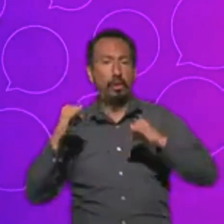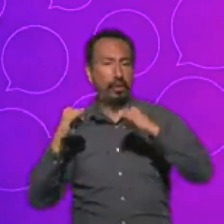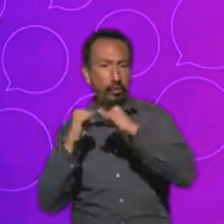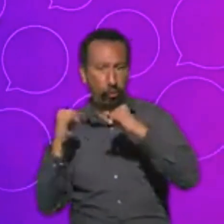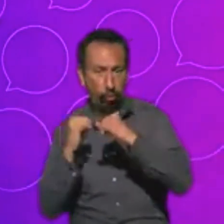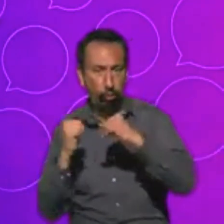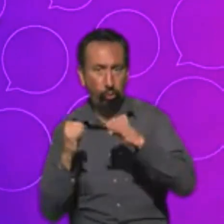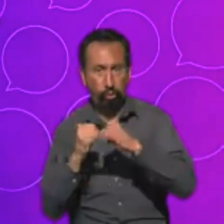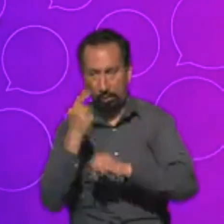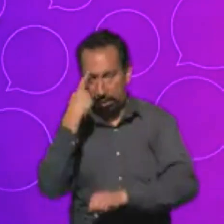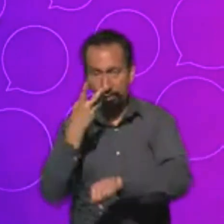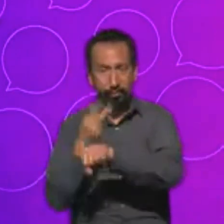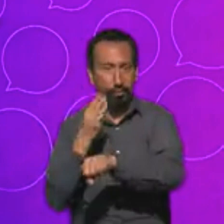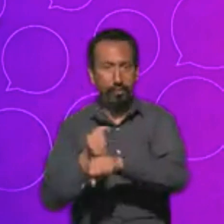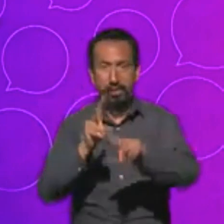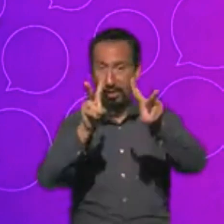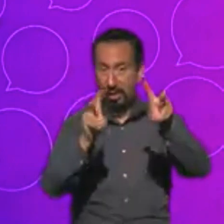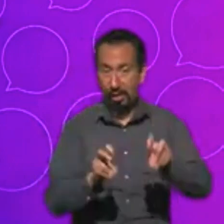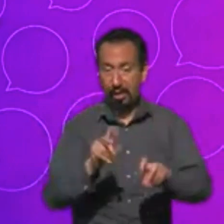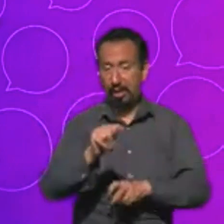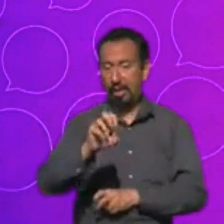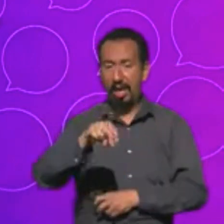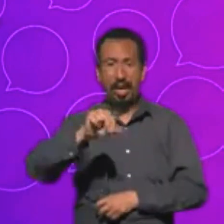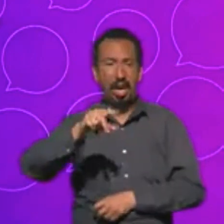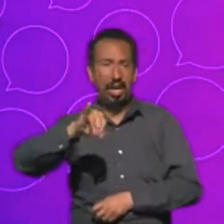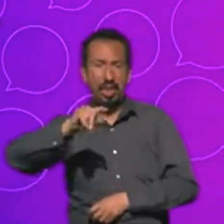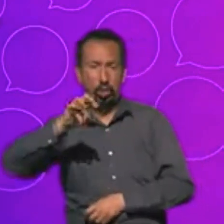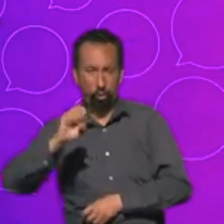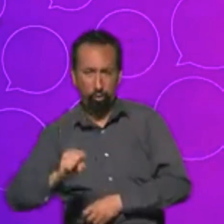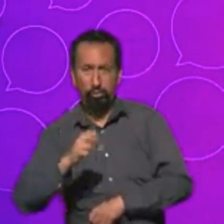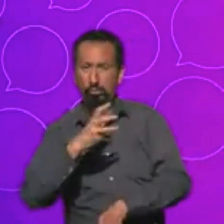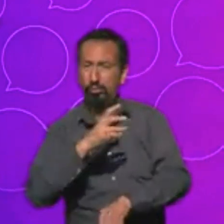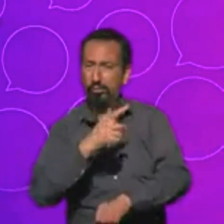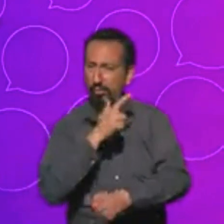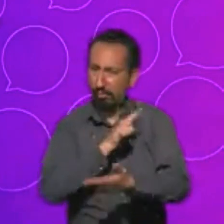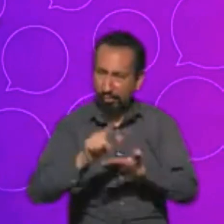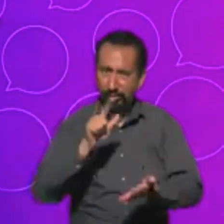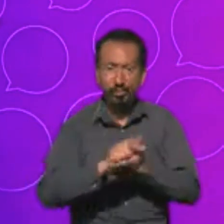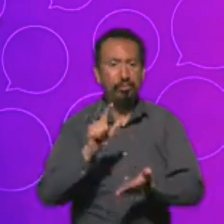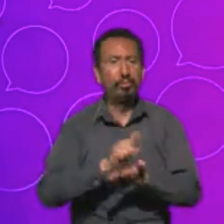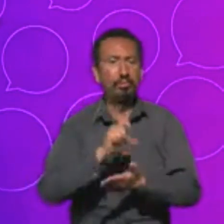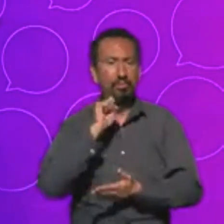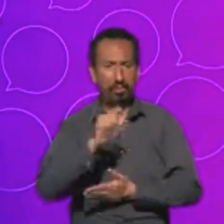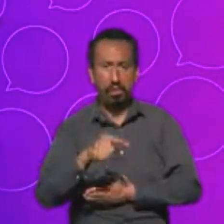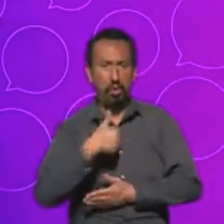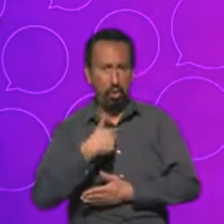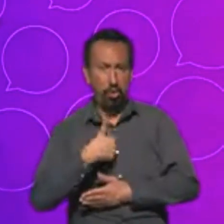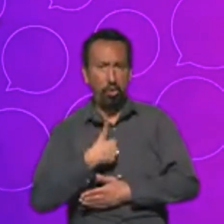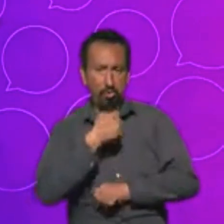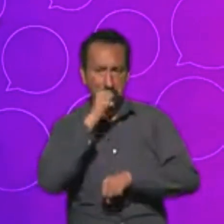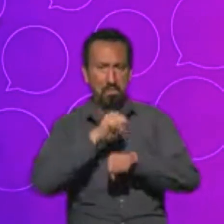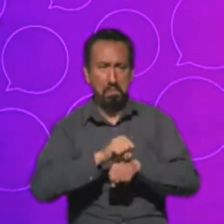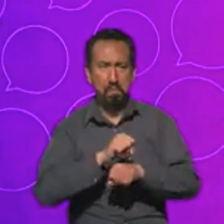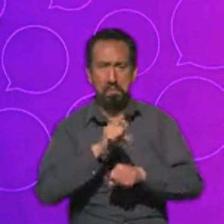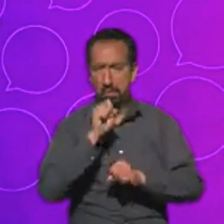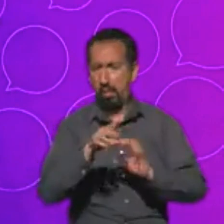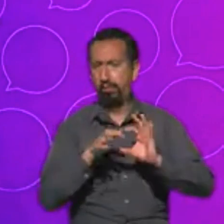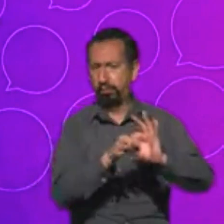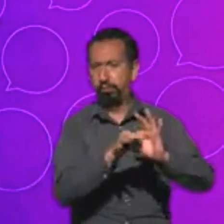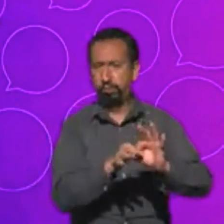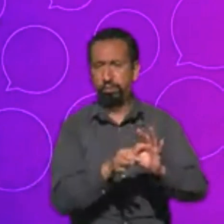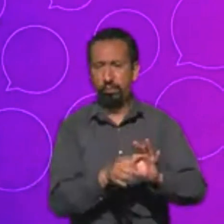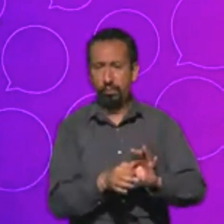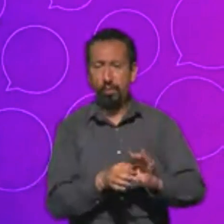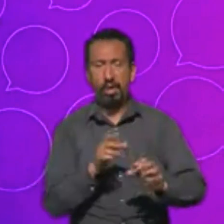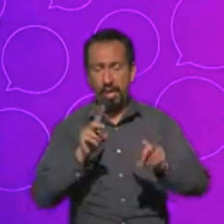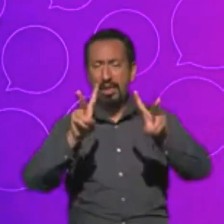instancias como sería el tema de tinajitas para generar energía y que irían en una de mis secretarias que estaría proponiendo Entonces es un tema bien